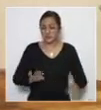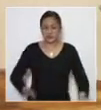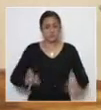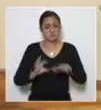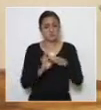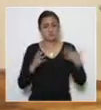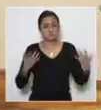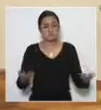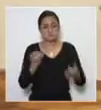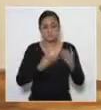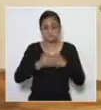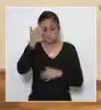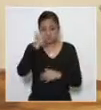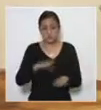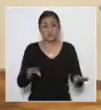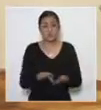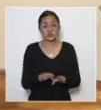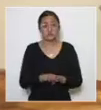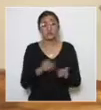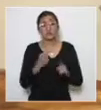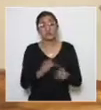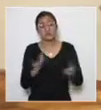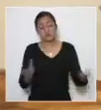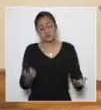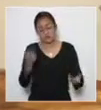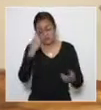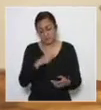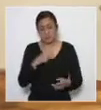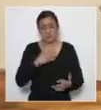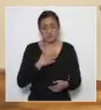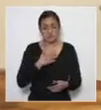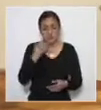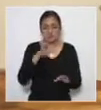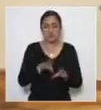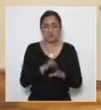¿verdad? Ya todos saben cómo llegar a mí para hacerme saber cosas y hechos.